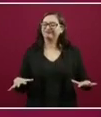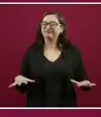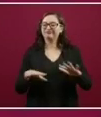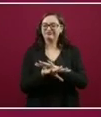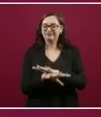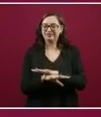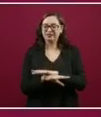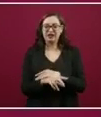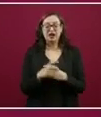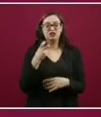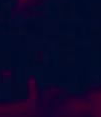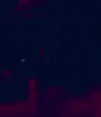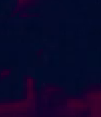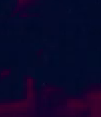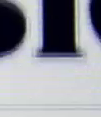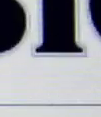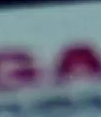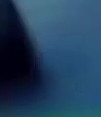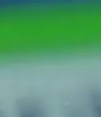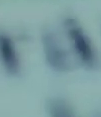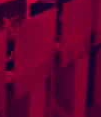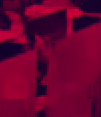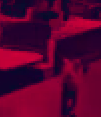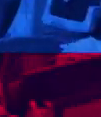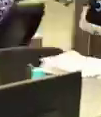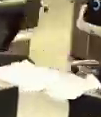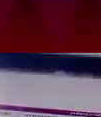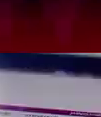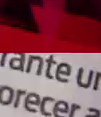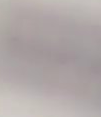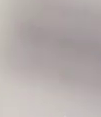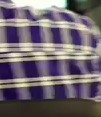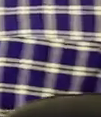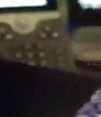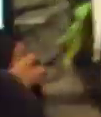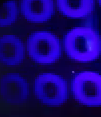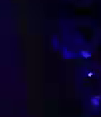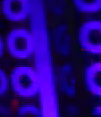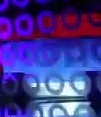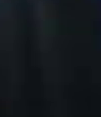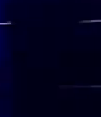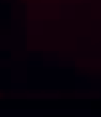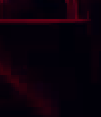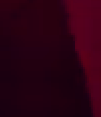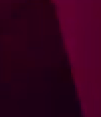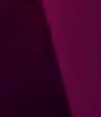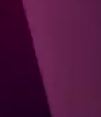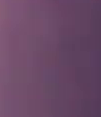conciencias.